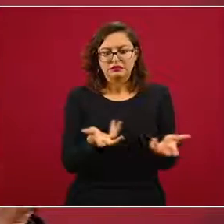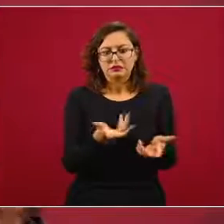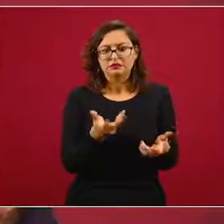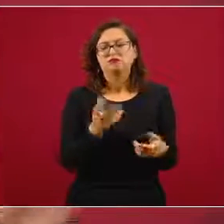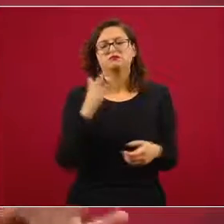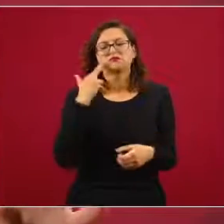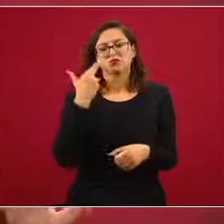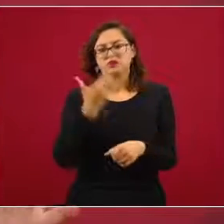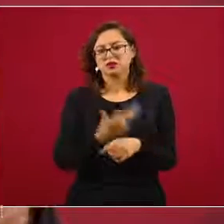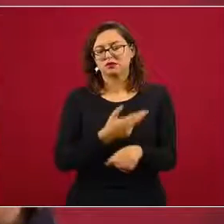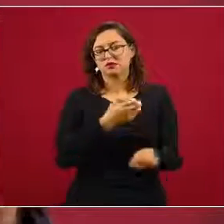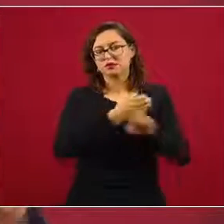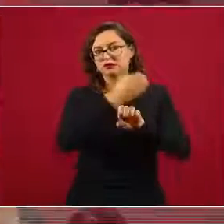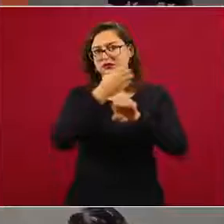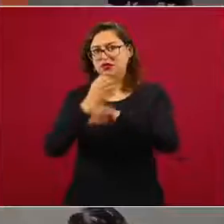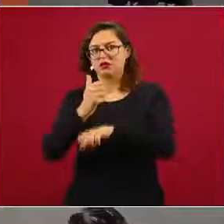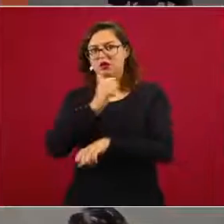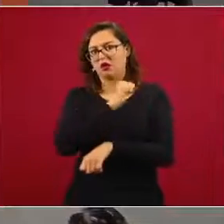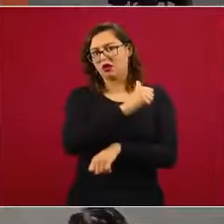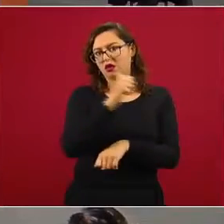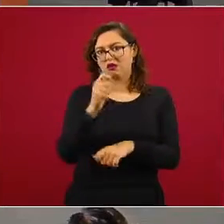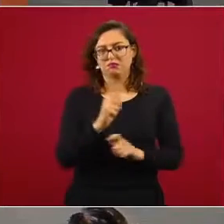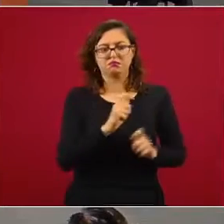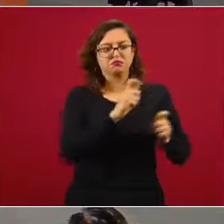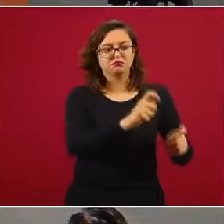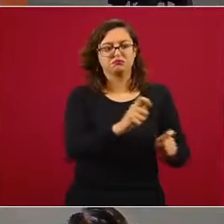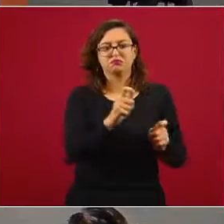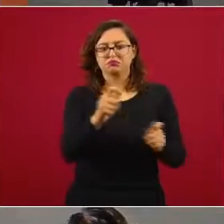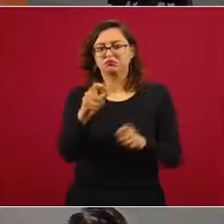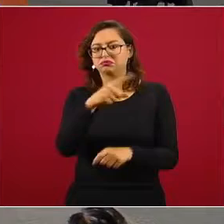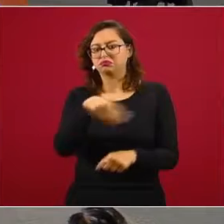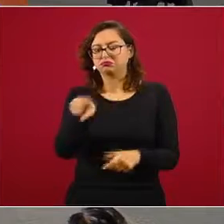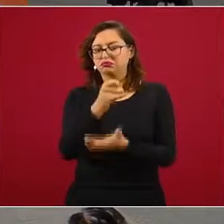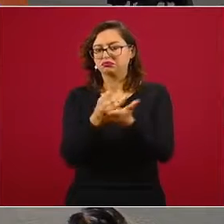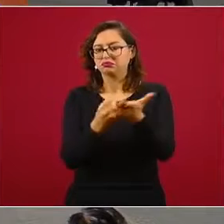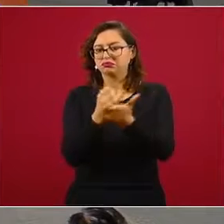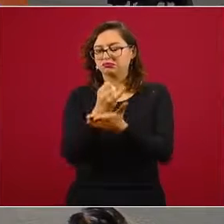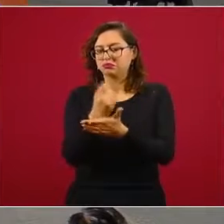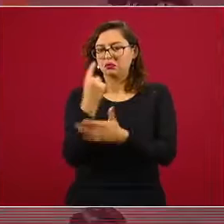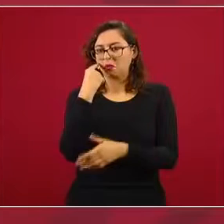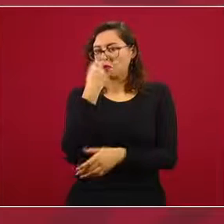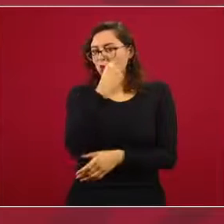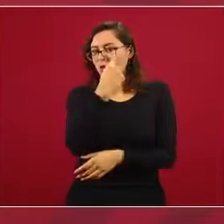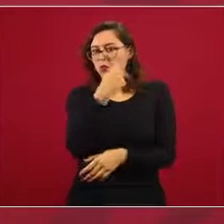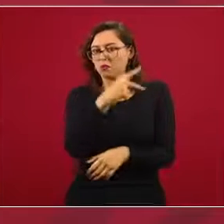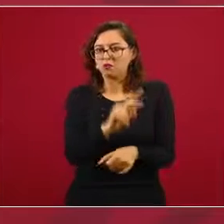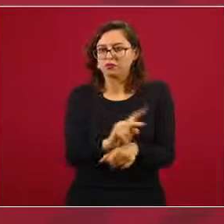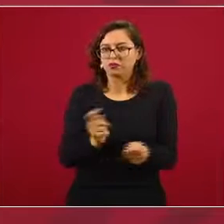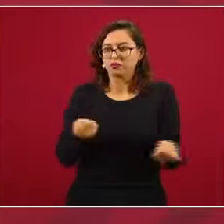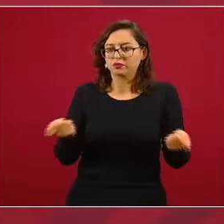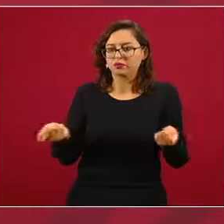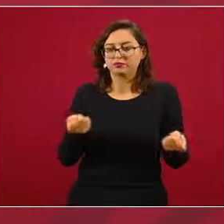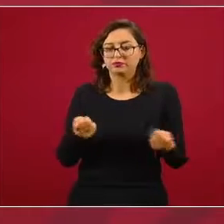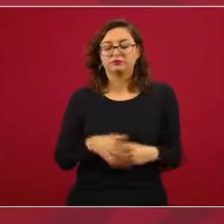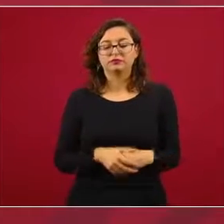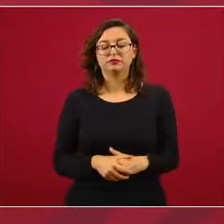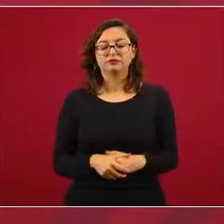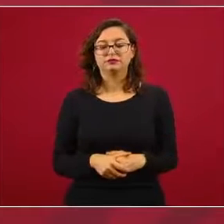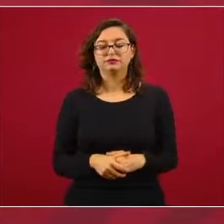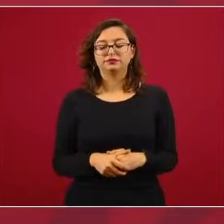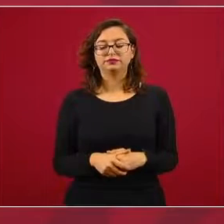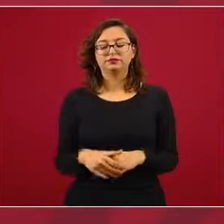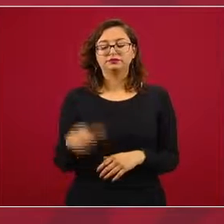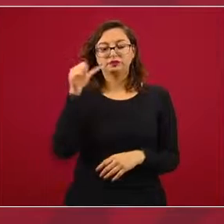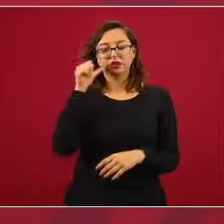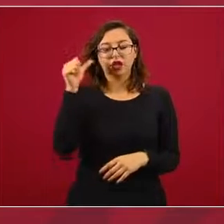que utilizan el semáforo como un elemento indicativo de la evaluación de riesgo. Al respecto, ayer tuvimos dos sesiones de